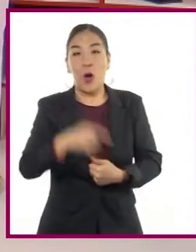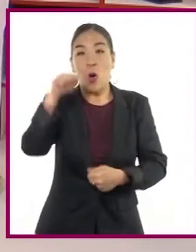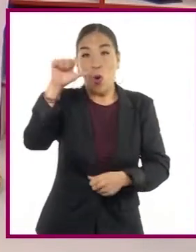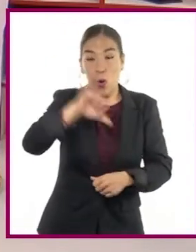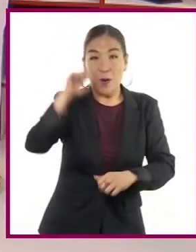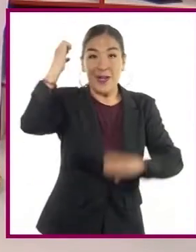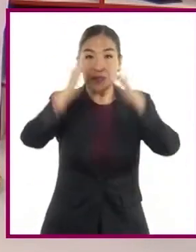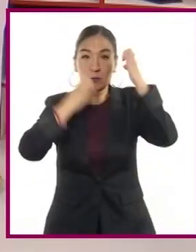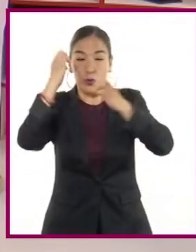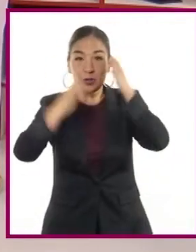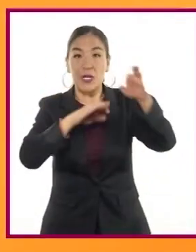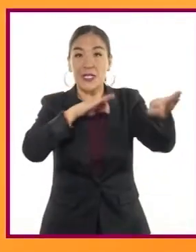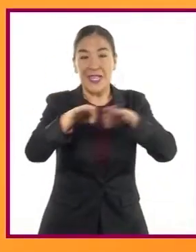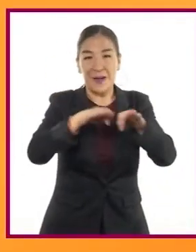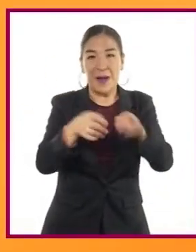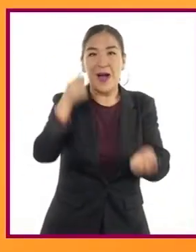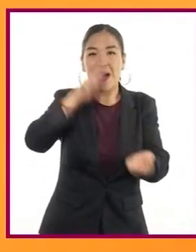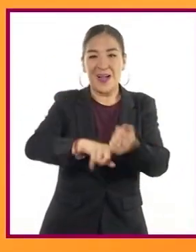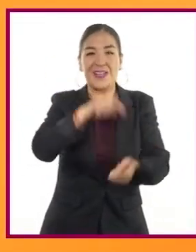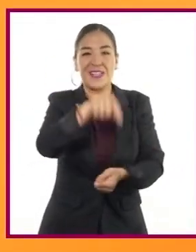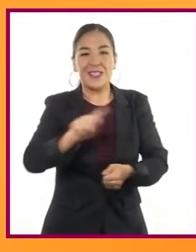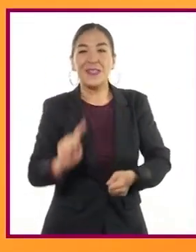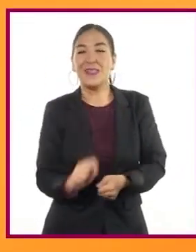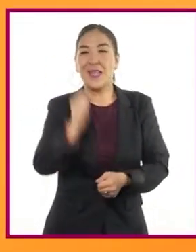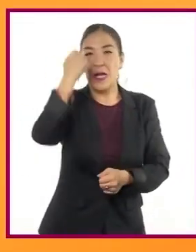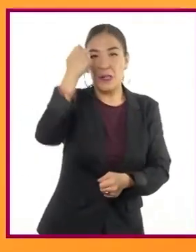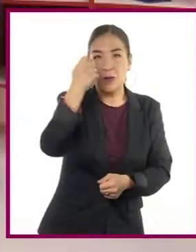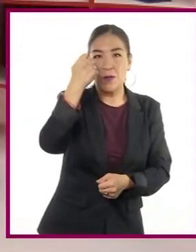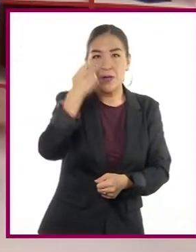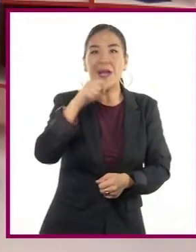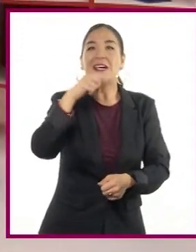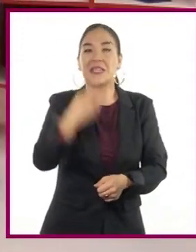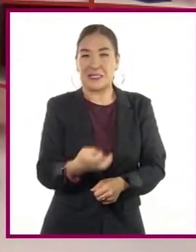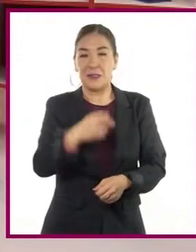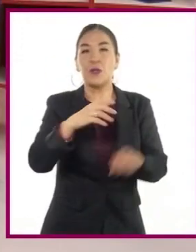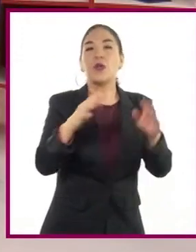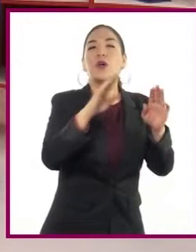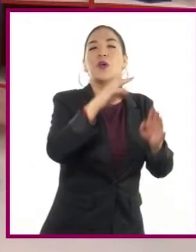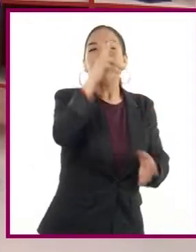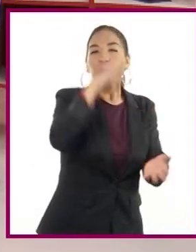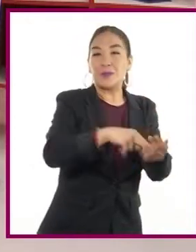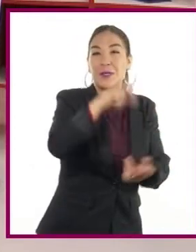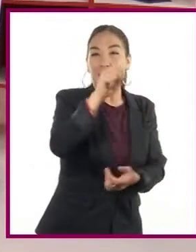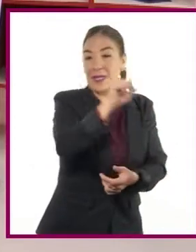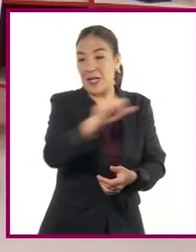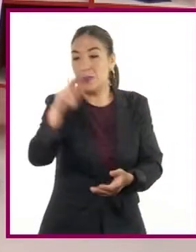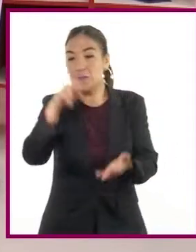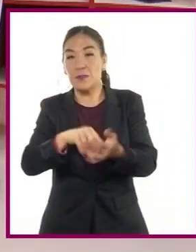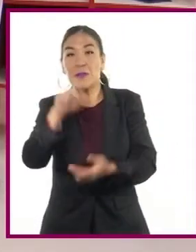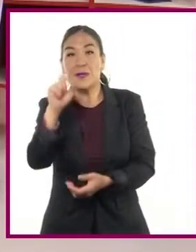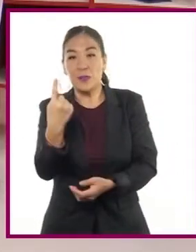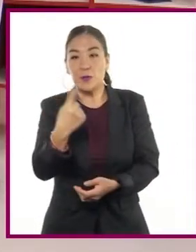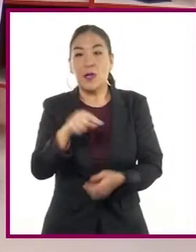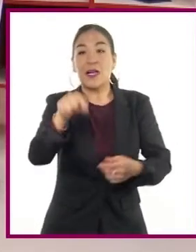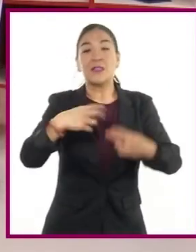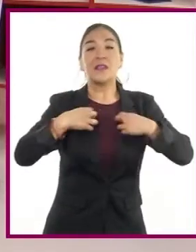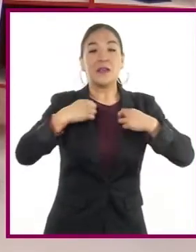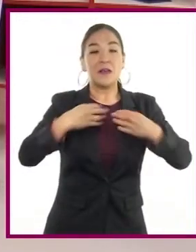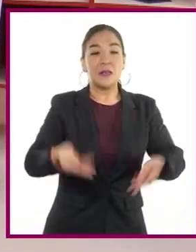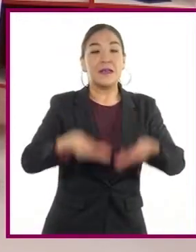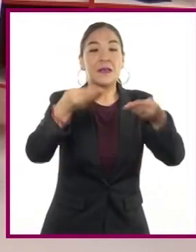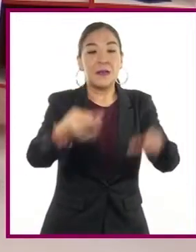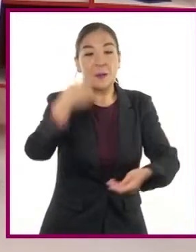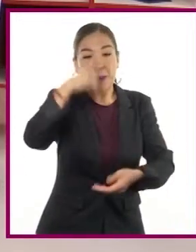trabajos que realizamos en la asignatura de tecnología durante el ciclo escolar, la prenda que iba a presentar